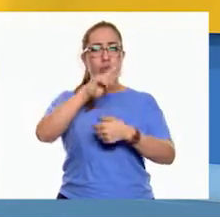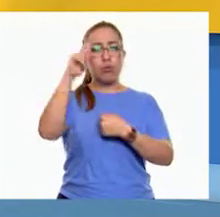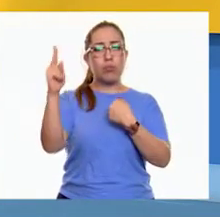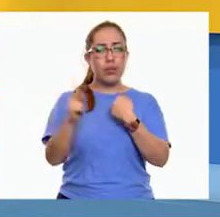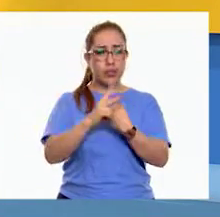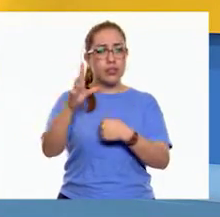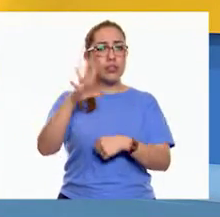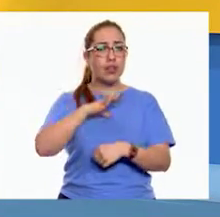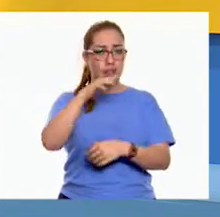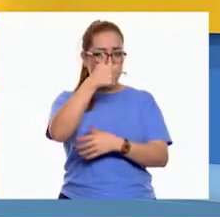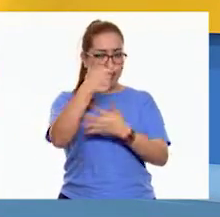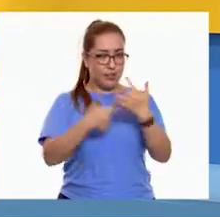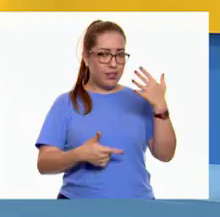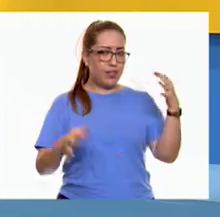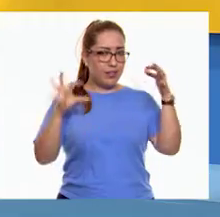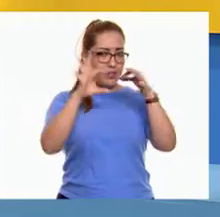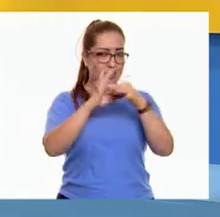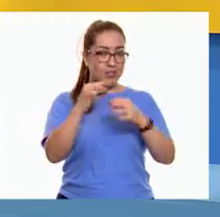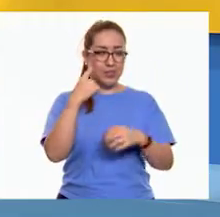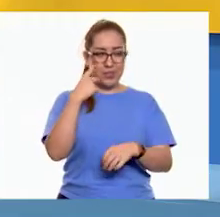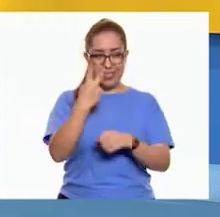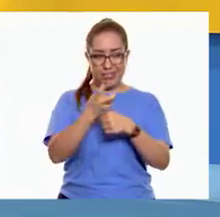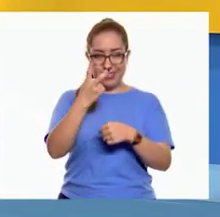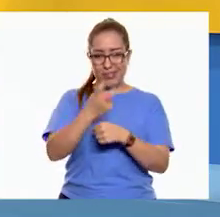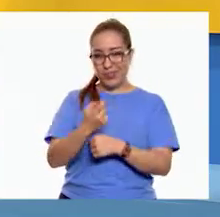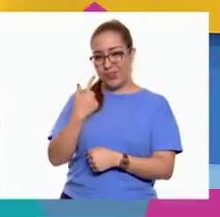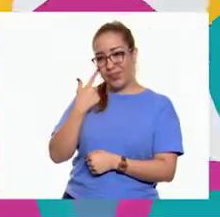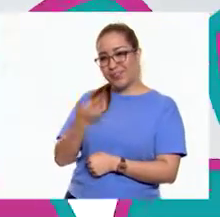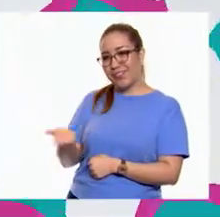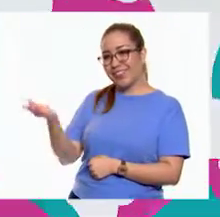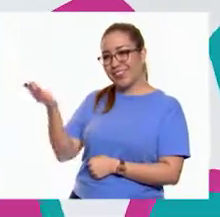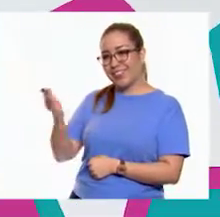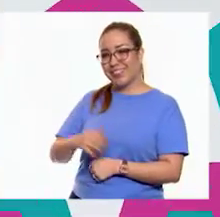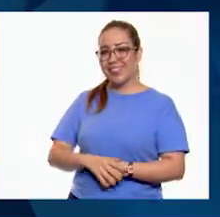lista y ocupa el siguiente puesto de nuestro conteo. ¡Vamos a verlo!